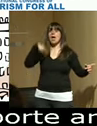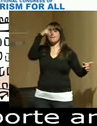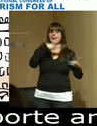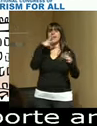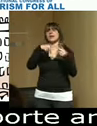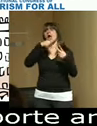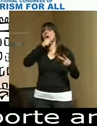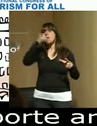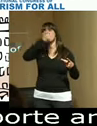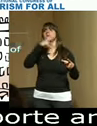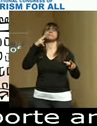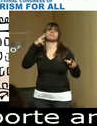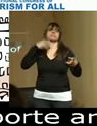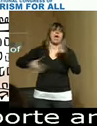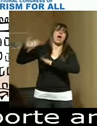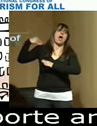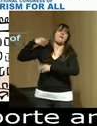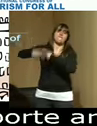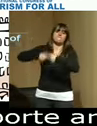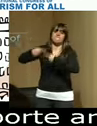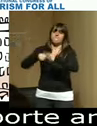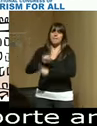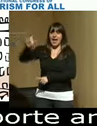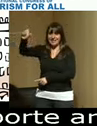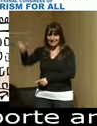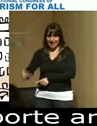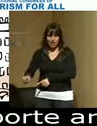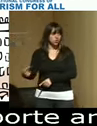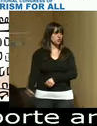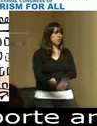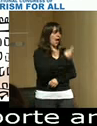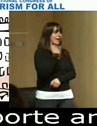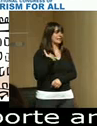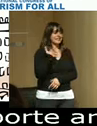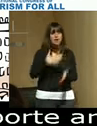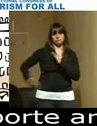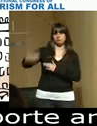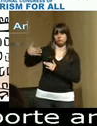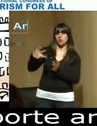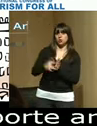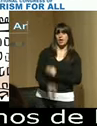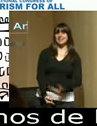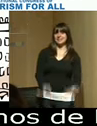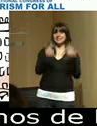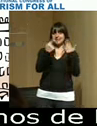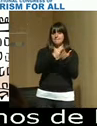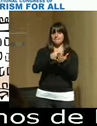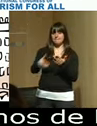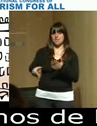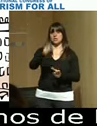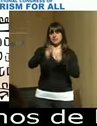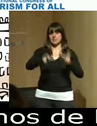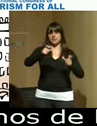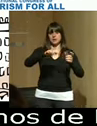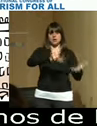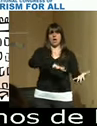de inmigrantes italianos. Argentina en un momento tenía 6 millones de habitantes y en 40 años pasó a tener 15